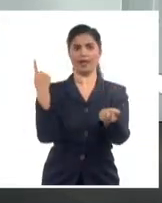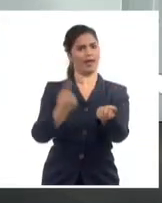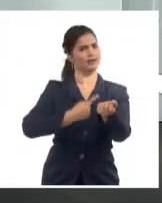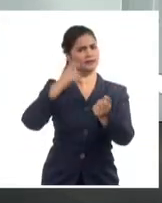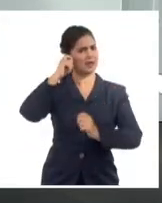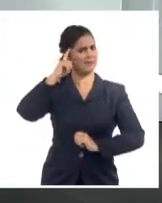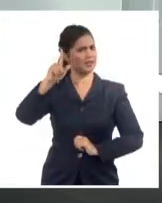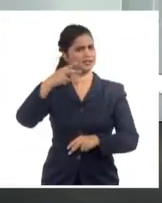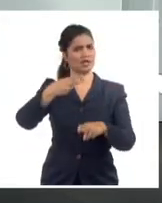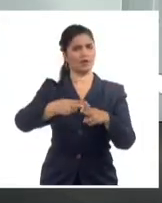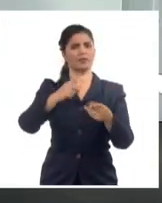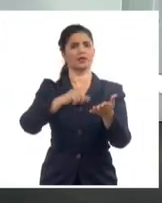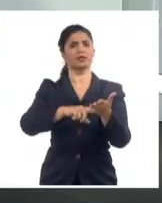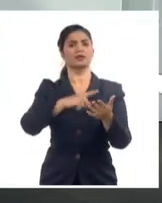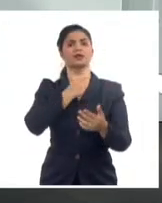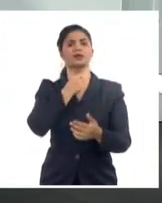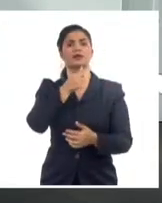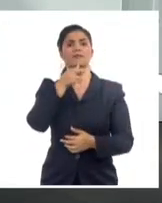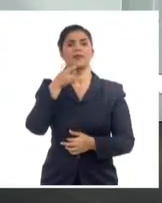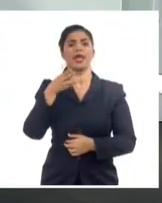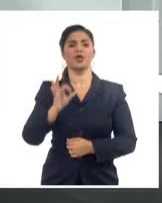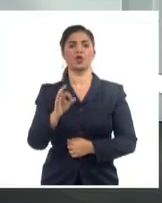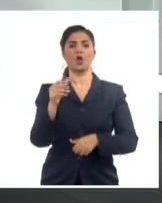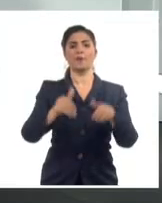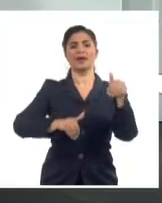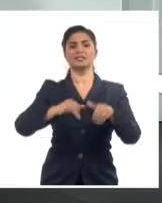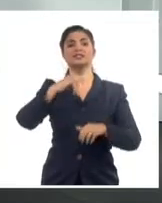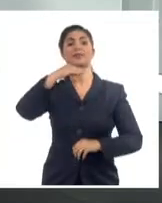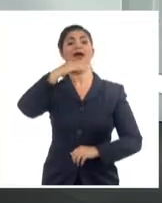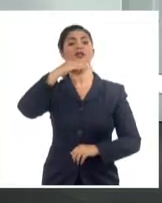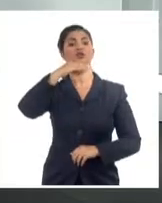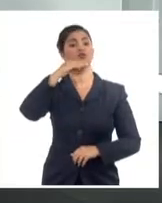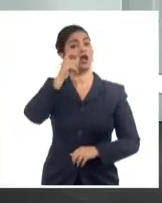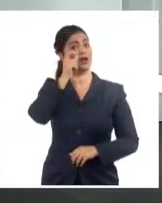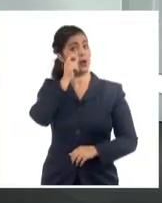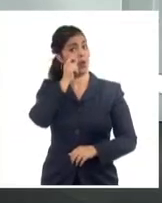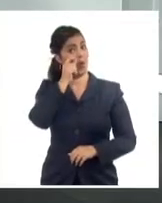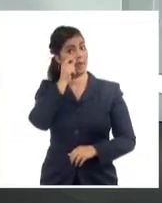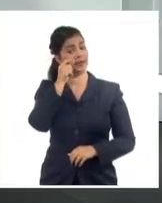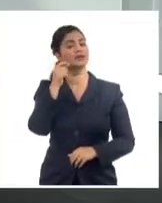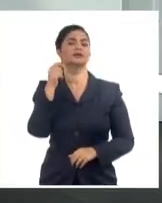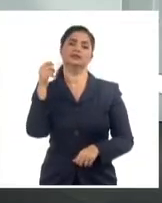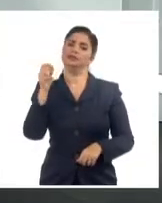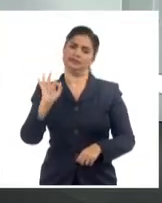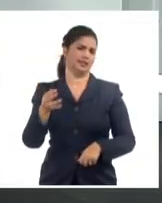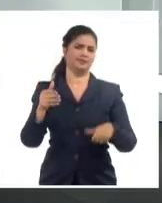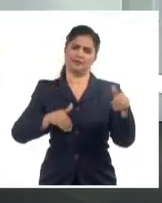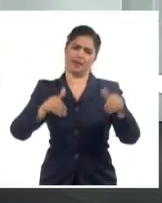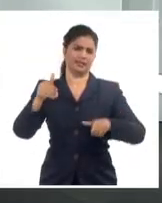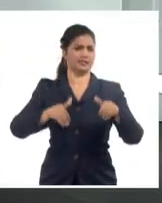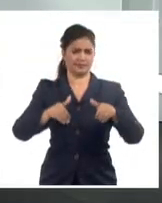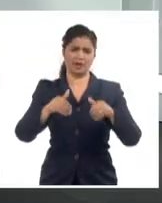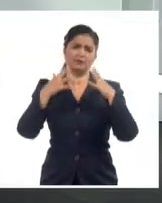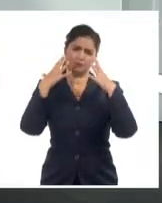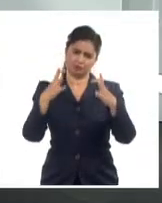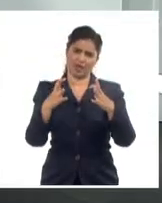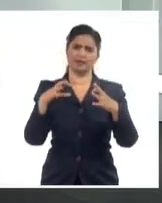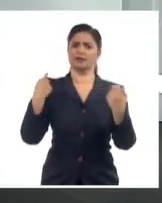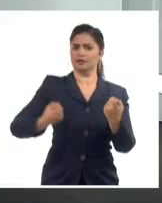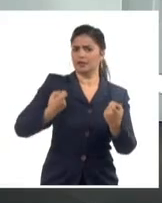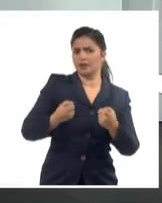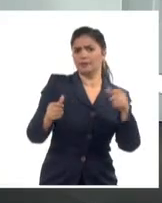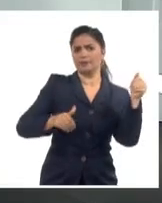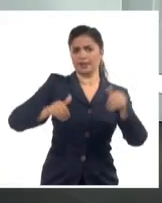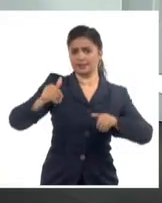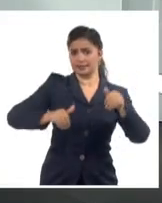equipos Industriales y Cuba. Un hombre que coincidió con otros grandes jugadores que como él marcaron un lugar significativo en